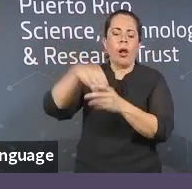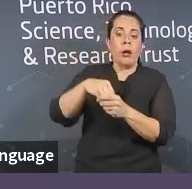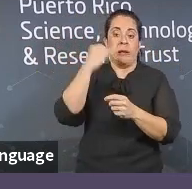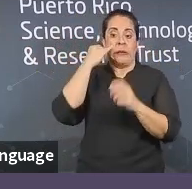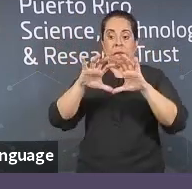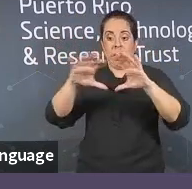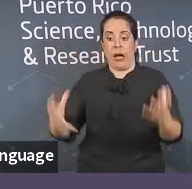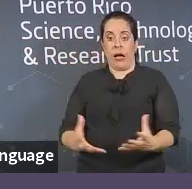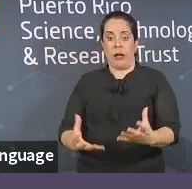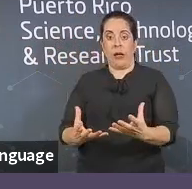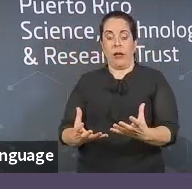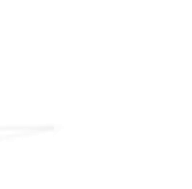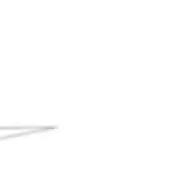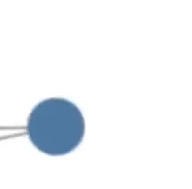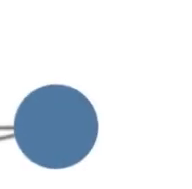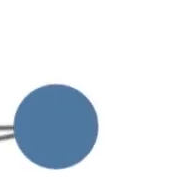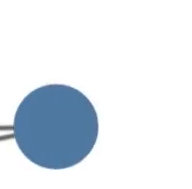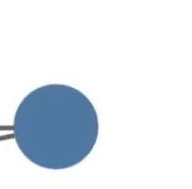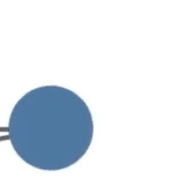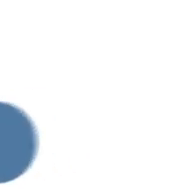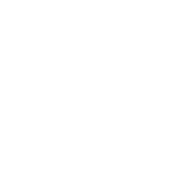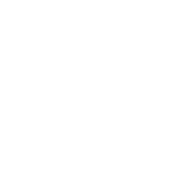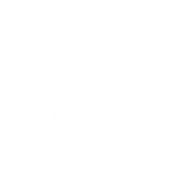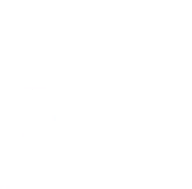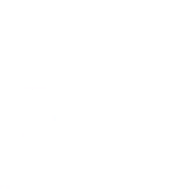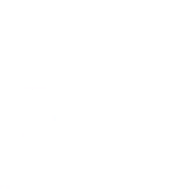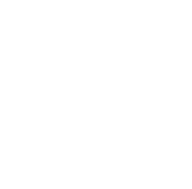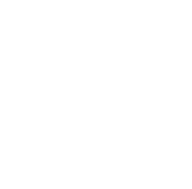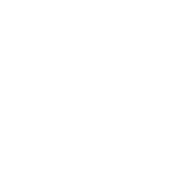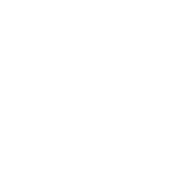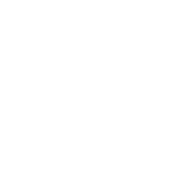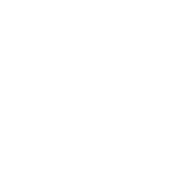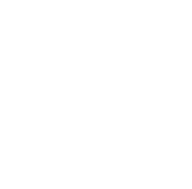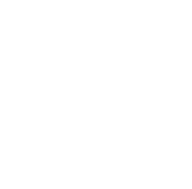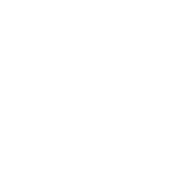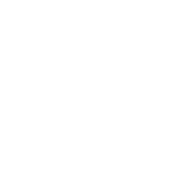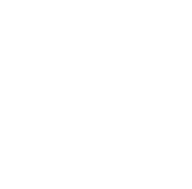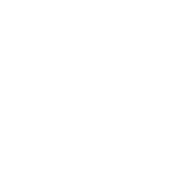es de tantos litros o de qué capacidad la tengo.